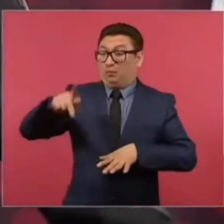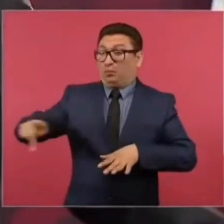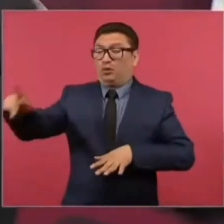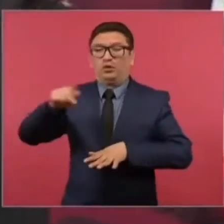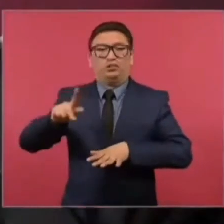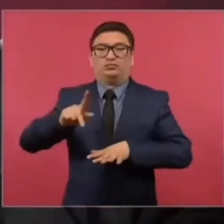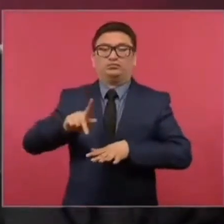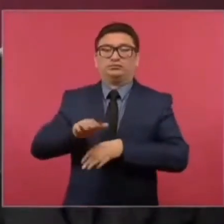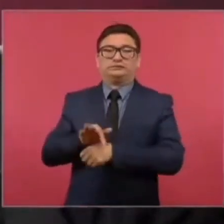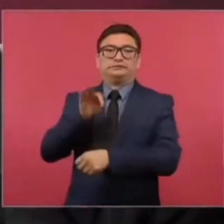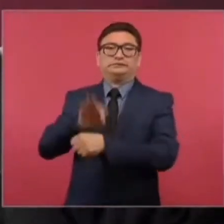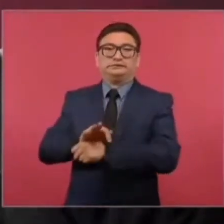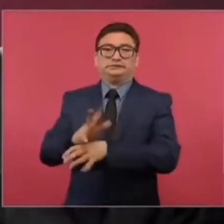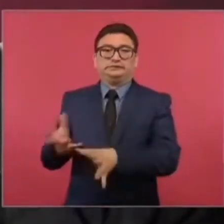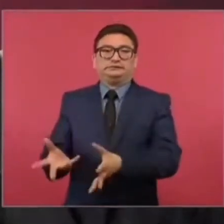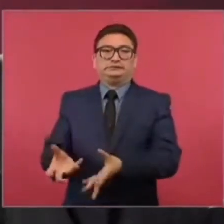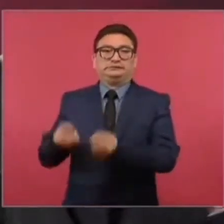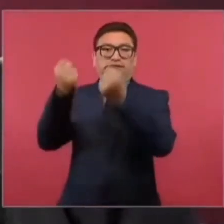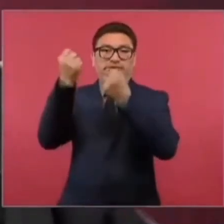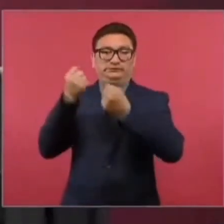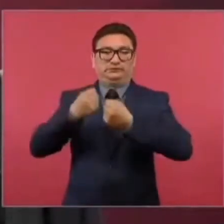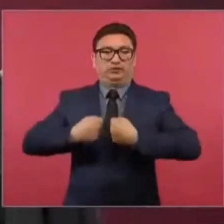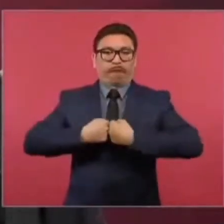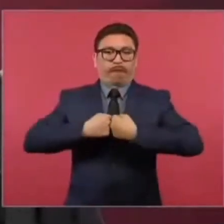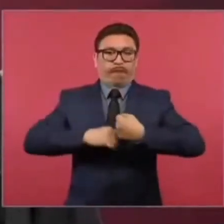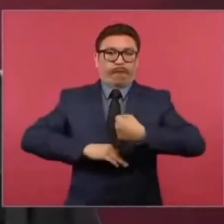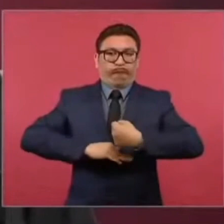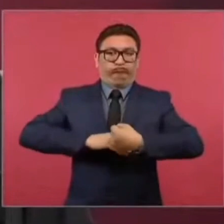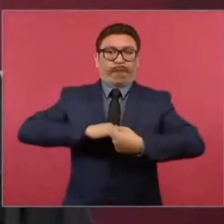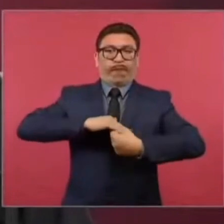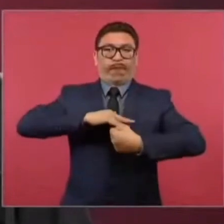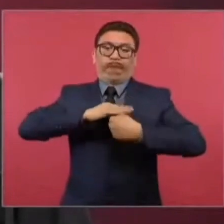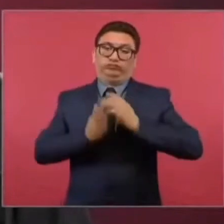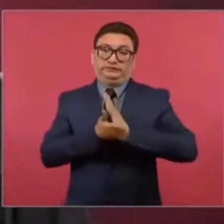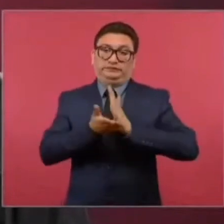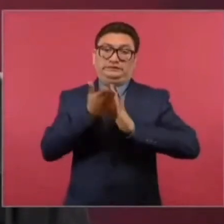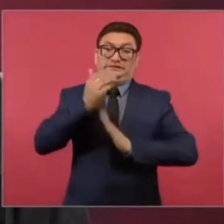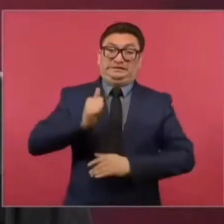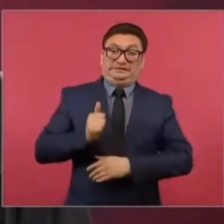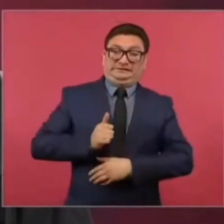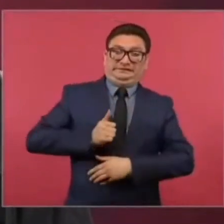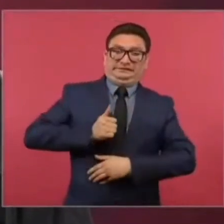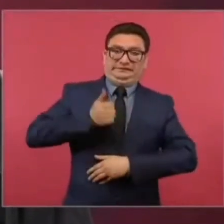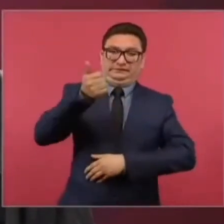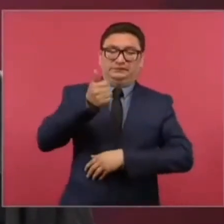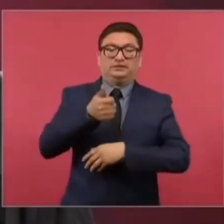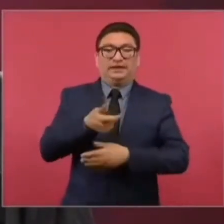Se aprovechó lo que ya se había construido de la presa.